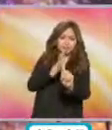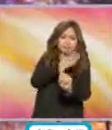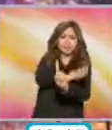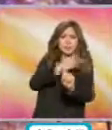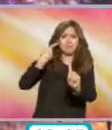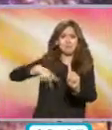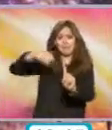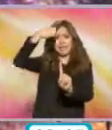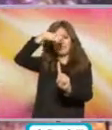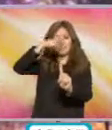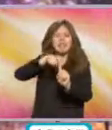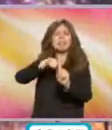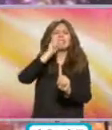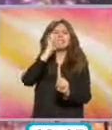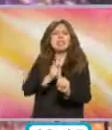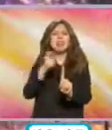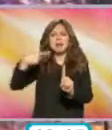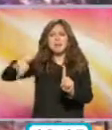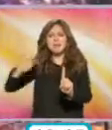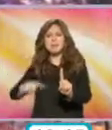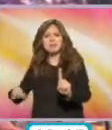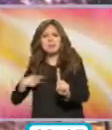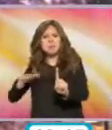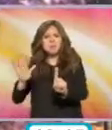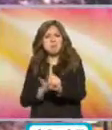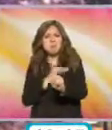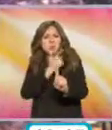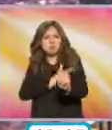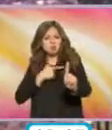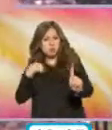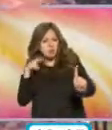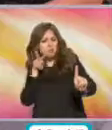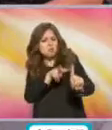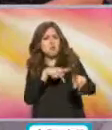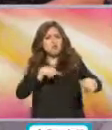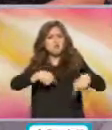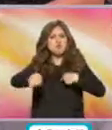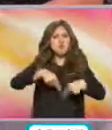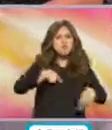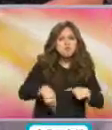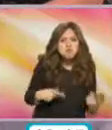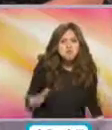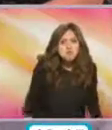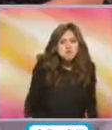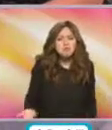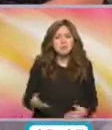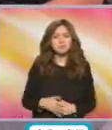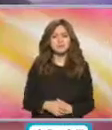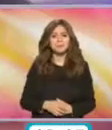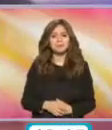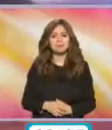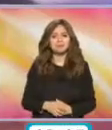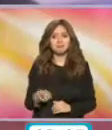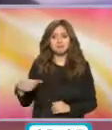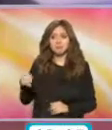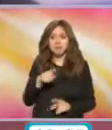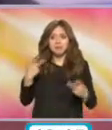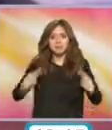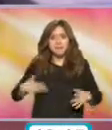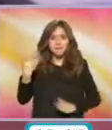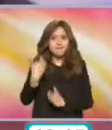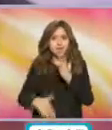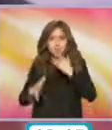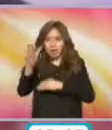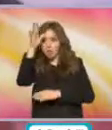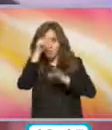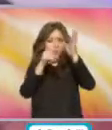quieren dar una respuesta, ¿qué es lo que tiene que cautiva de esa forma, ¿no? Que Claro. despierta esas emociones. Y nadie se ha puesto de acuerdo en la